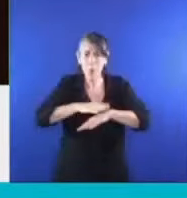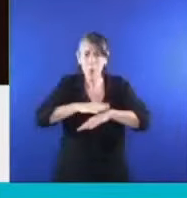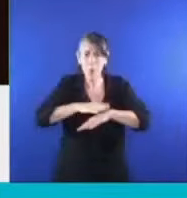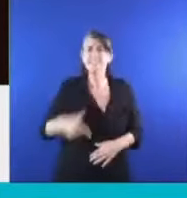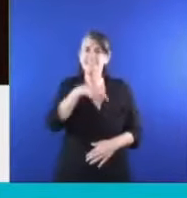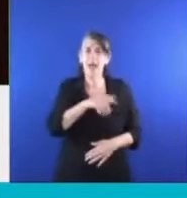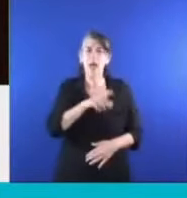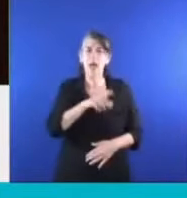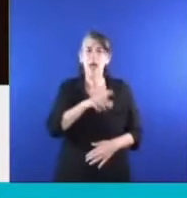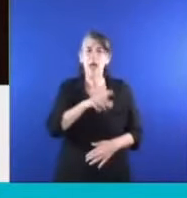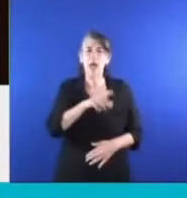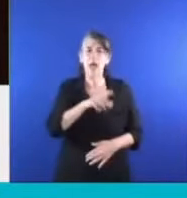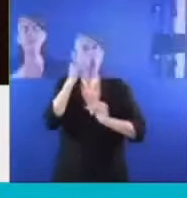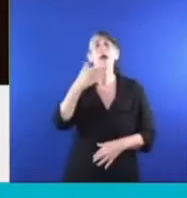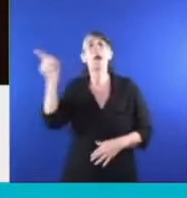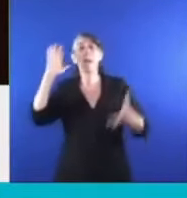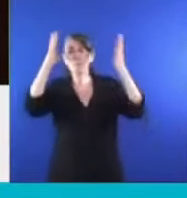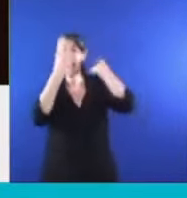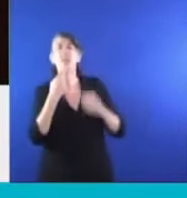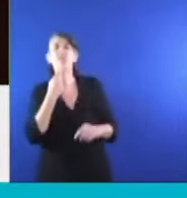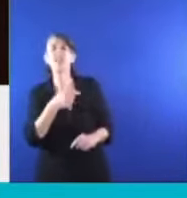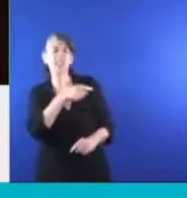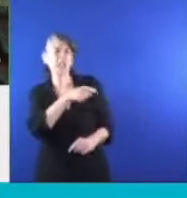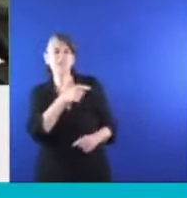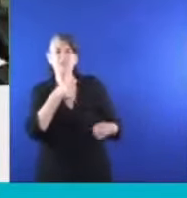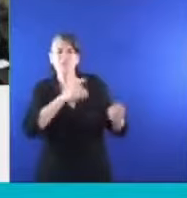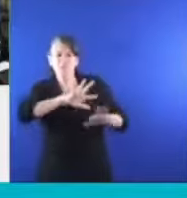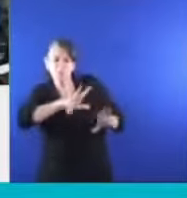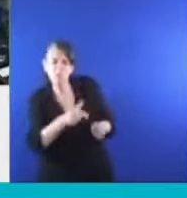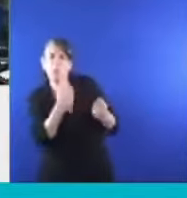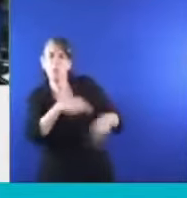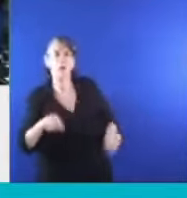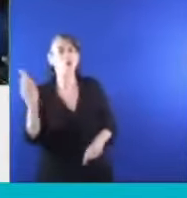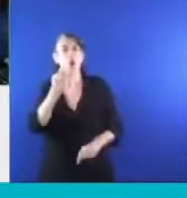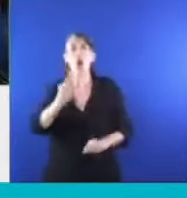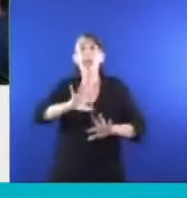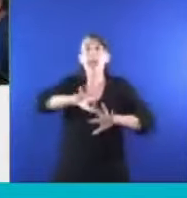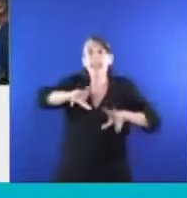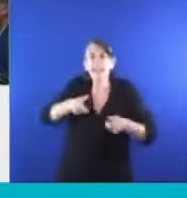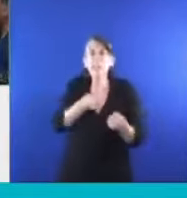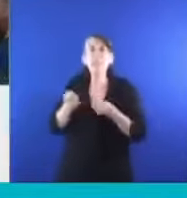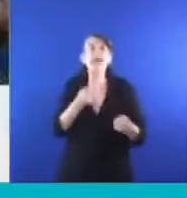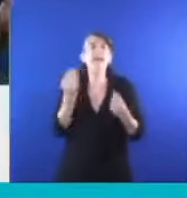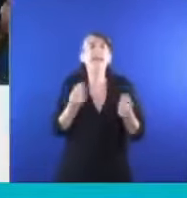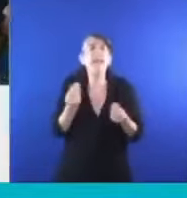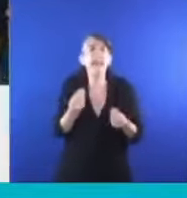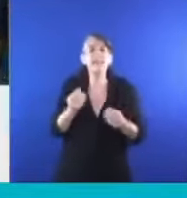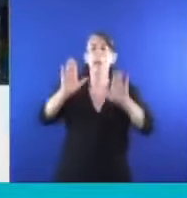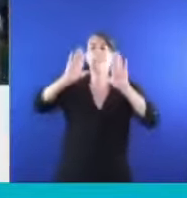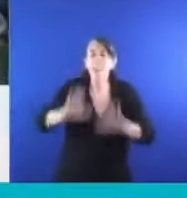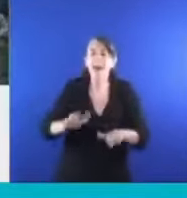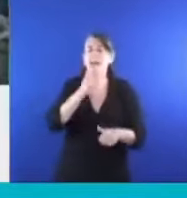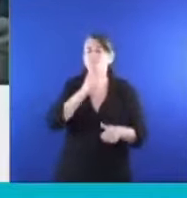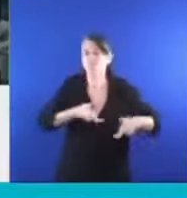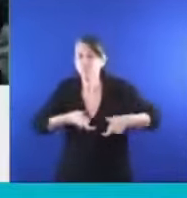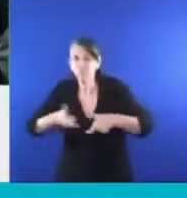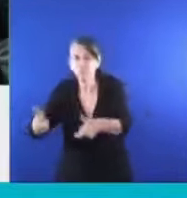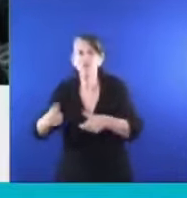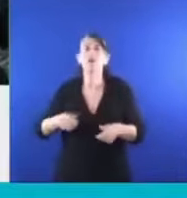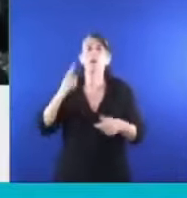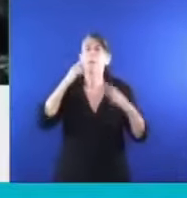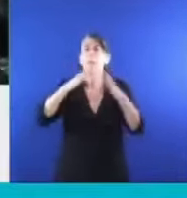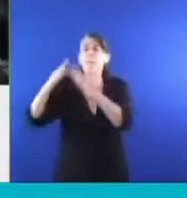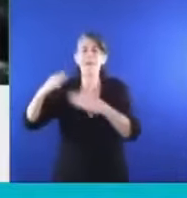criminal. Criminal es frenar esas políticas y desmantelarlas. Criminal es parar obras de cloaca, agua, vivienda,